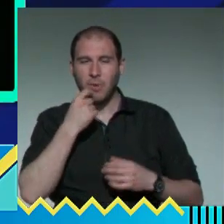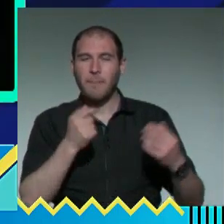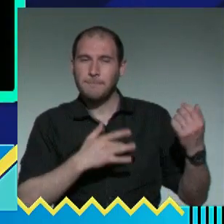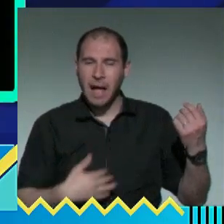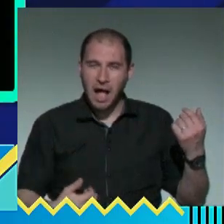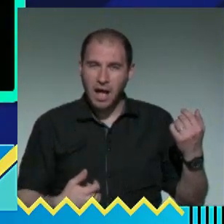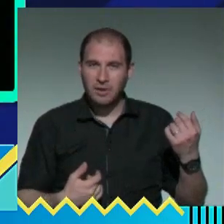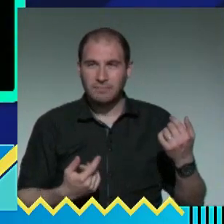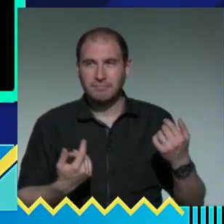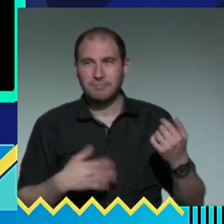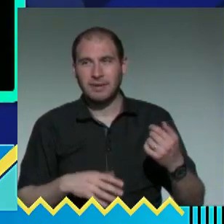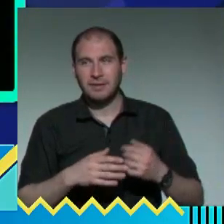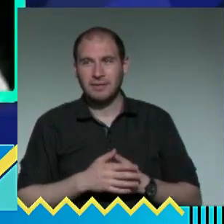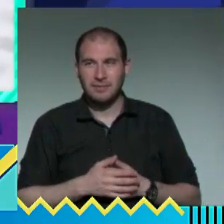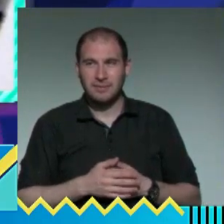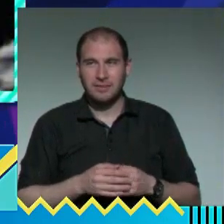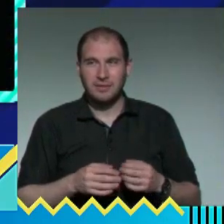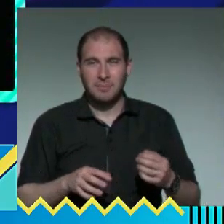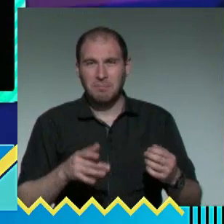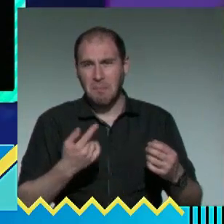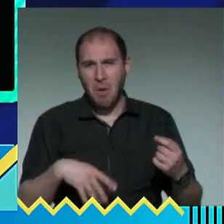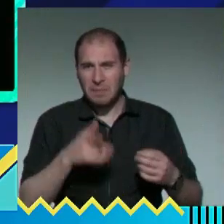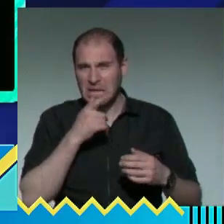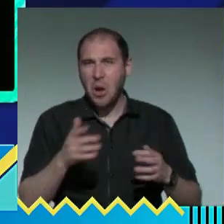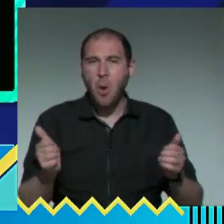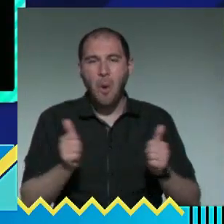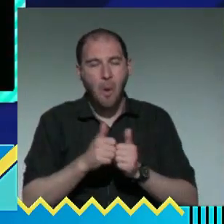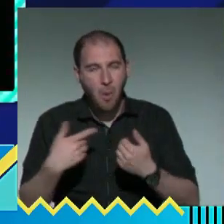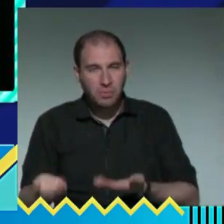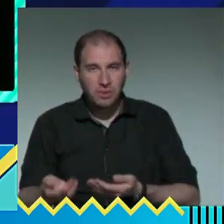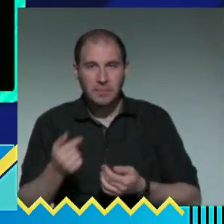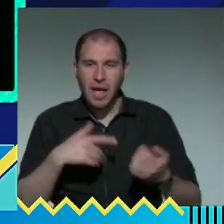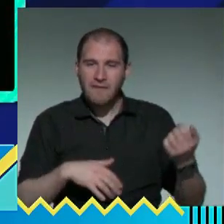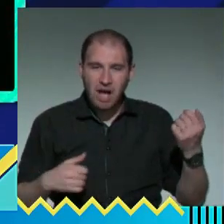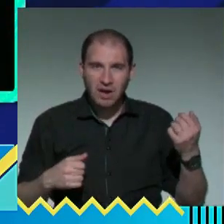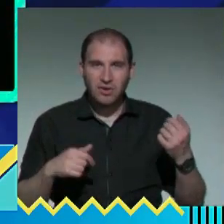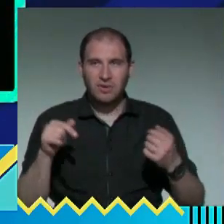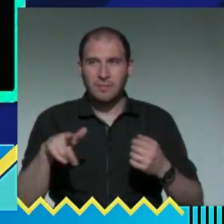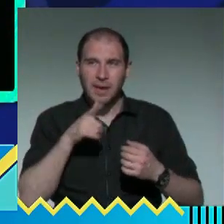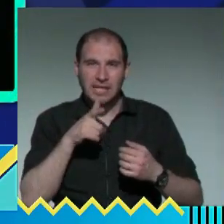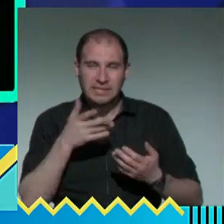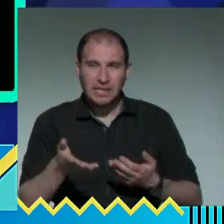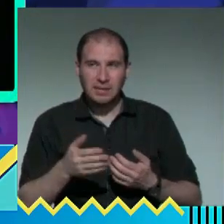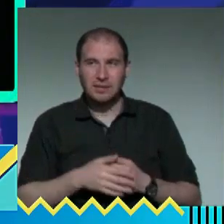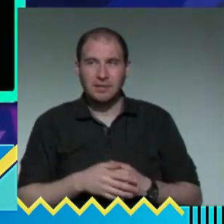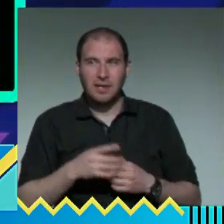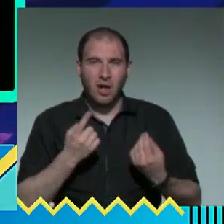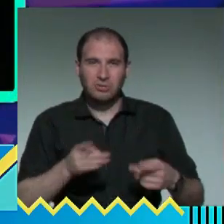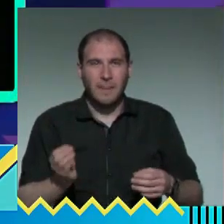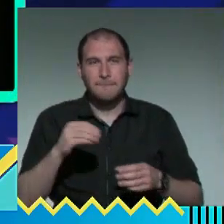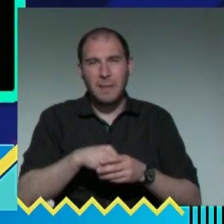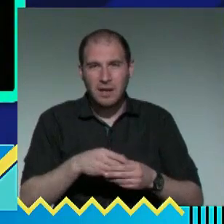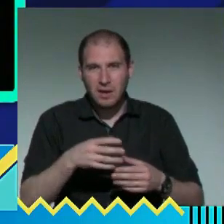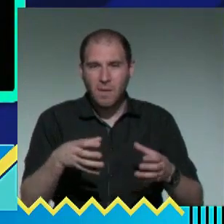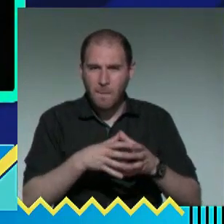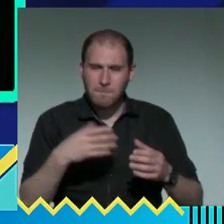como... En quinta, claro. Claro, acorde y quinta. Un instrumento que acompaña, sí, sí, sí. Y de repente el bajo de Zeta era como... Era un instrumento más que estaba ahí